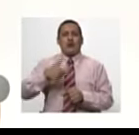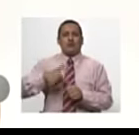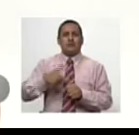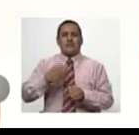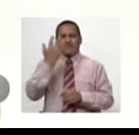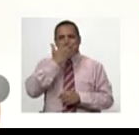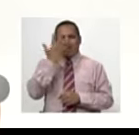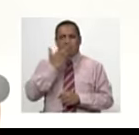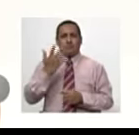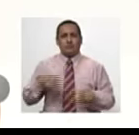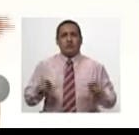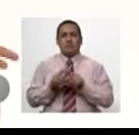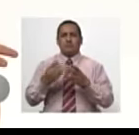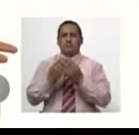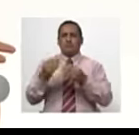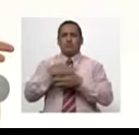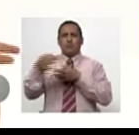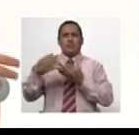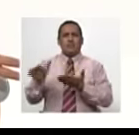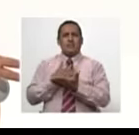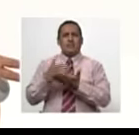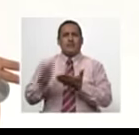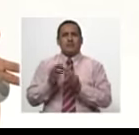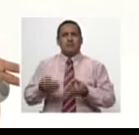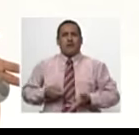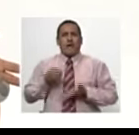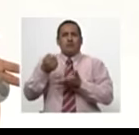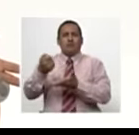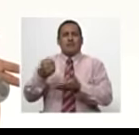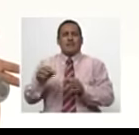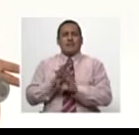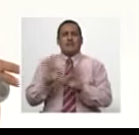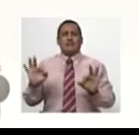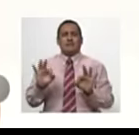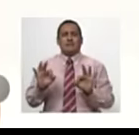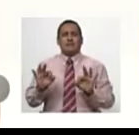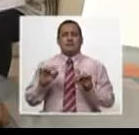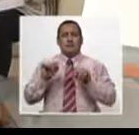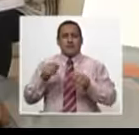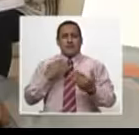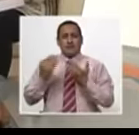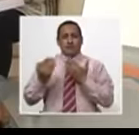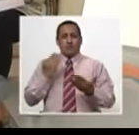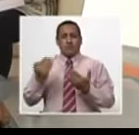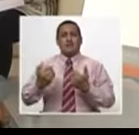que las regiones donde no hay recursos no reciben nada. Claro. ¿No? En ese sentido,